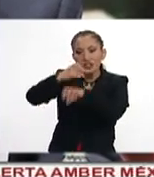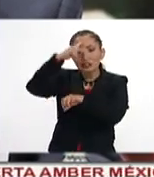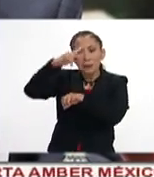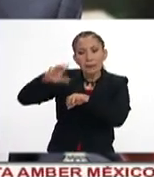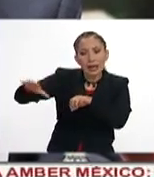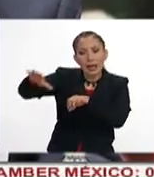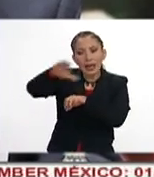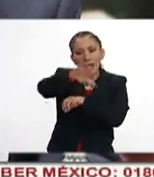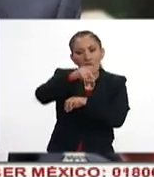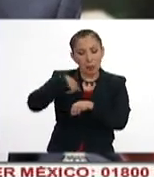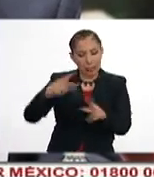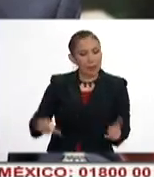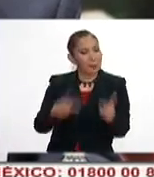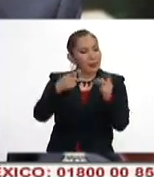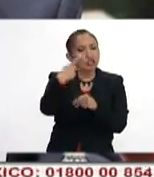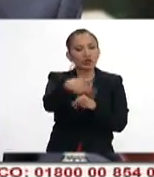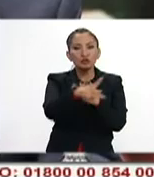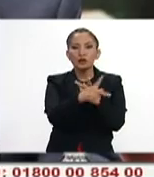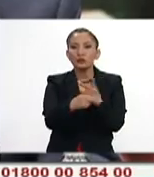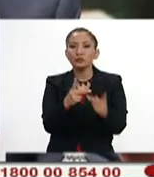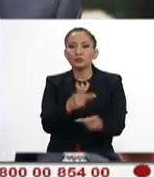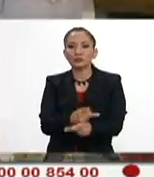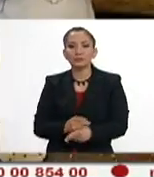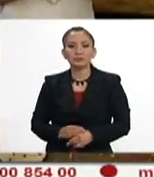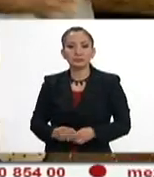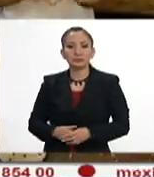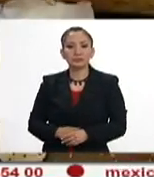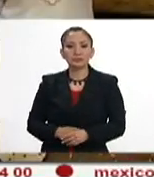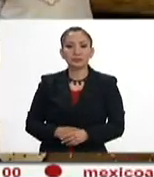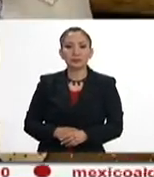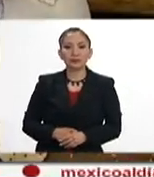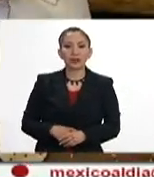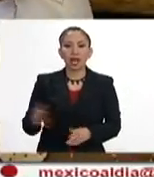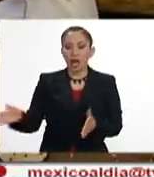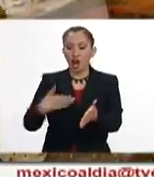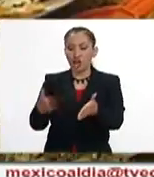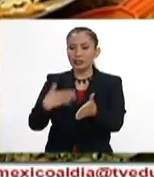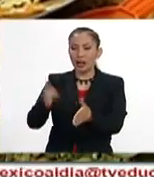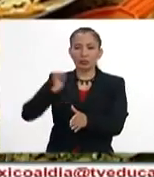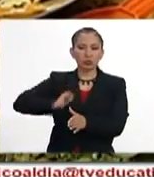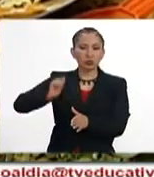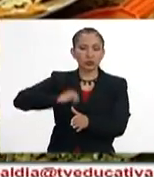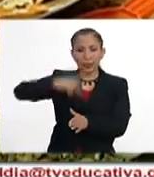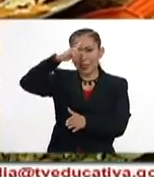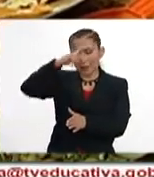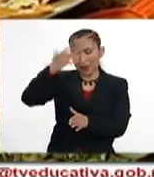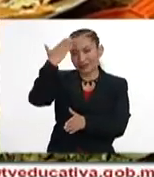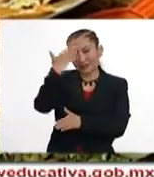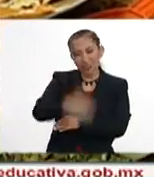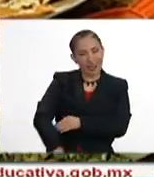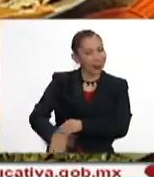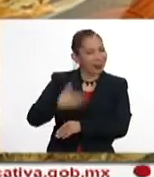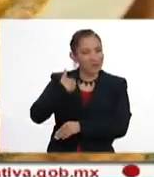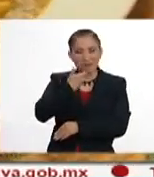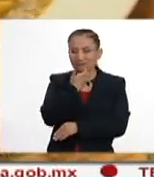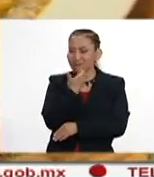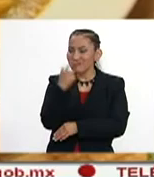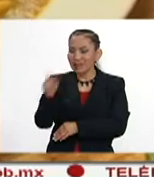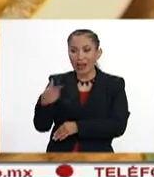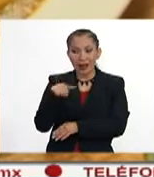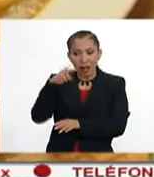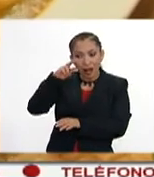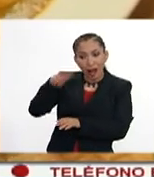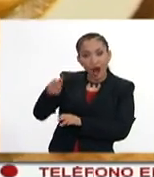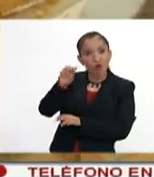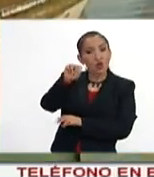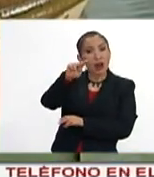país que van a comercializar sus productos. La cocina tradicional mexicana, como usted lo sabe, ha sido